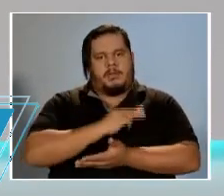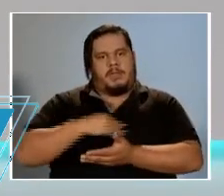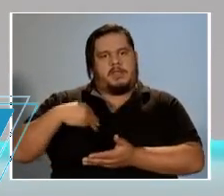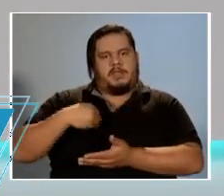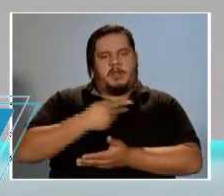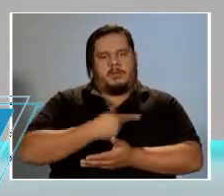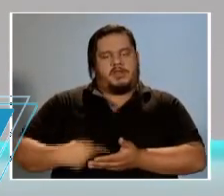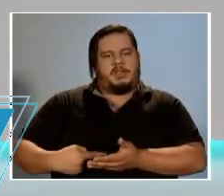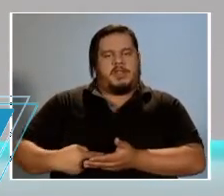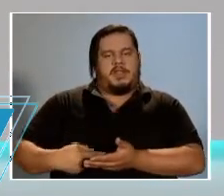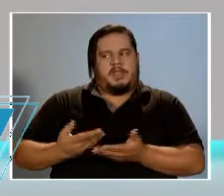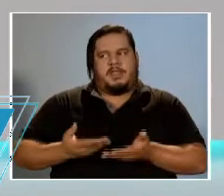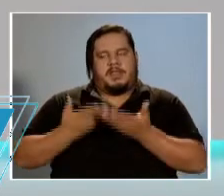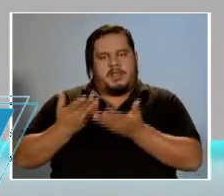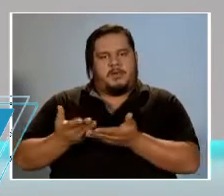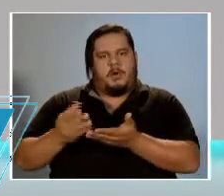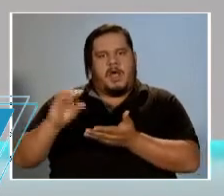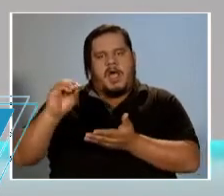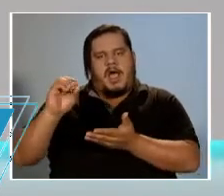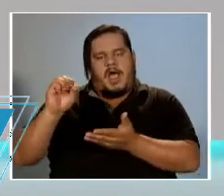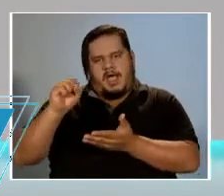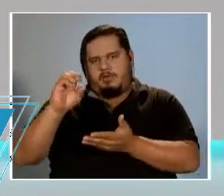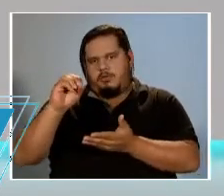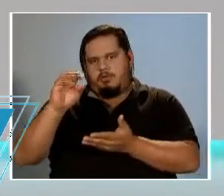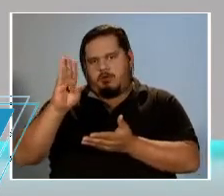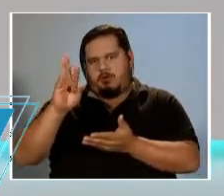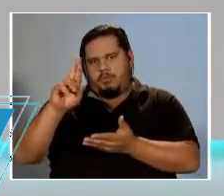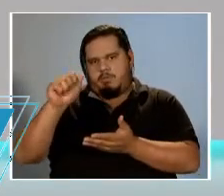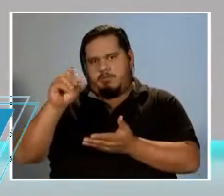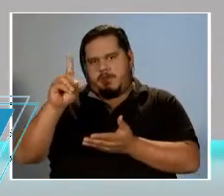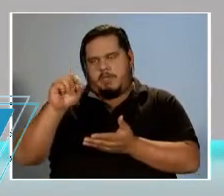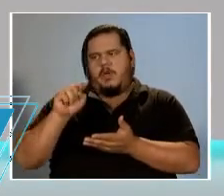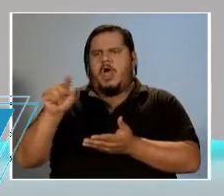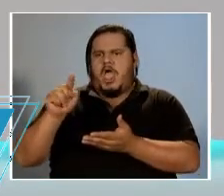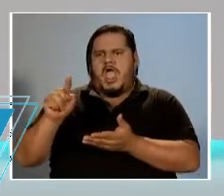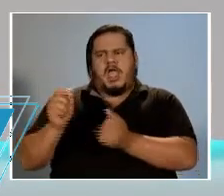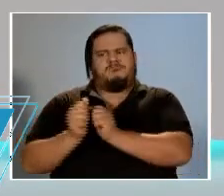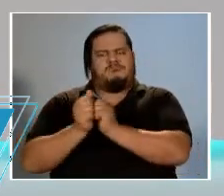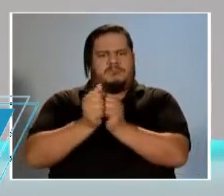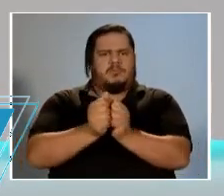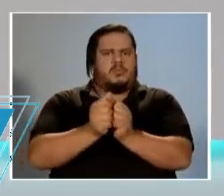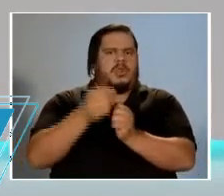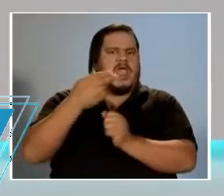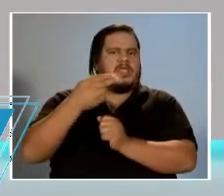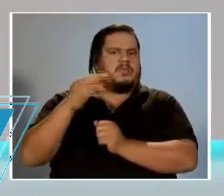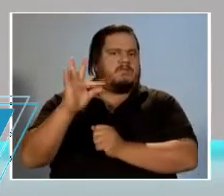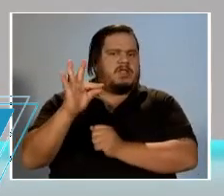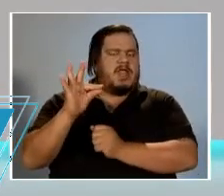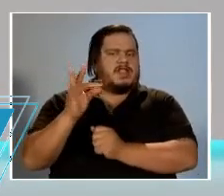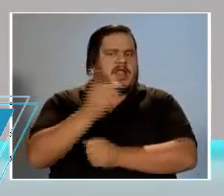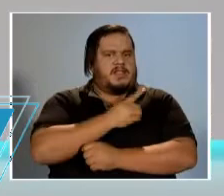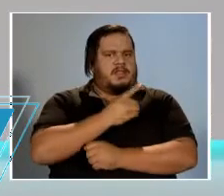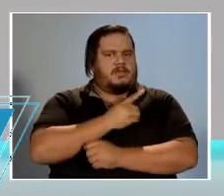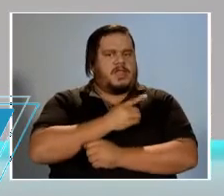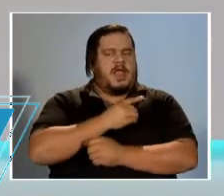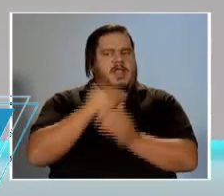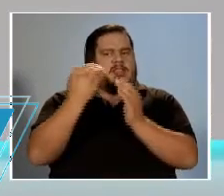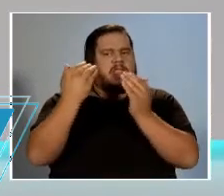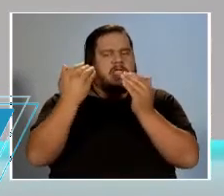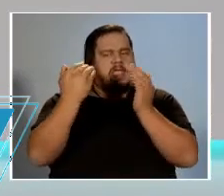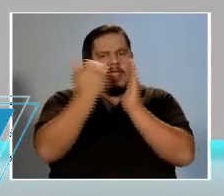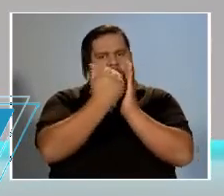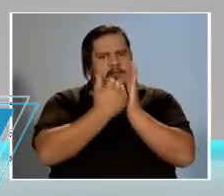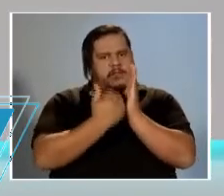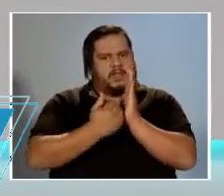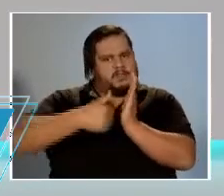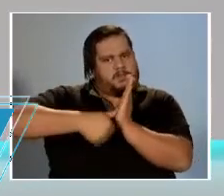Sobrado, para que compareciera ante esta comisión a rendir criterio. Él se hizo acompañar por Héctor Fernández, director del registro electoral, y dentro de